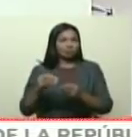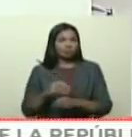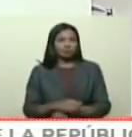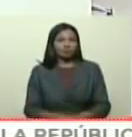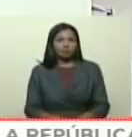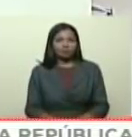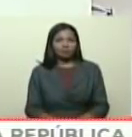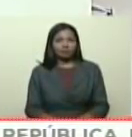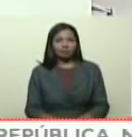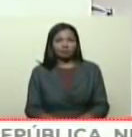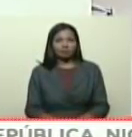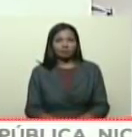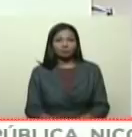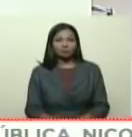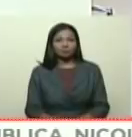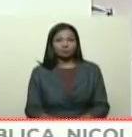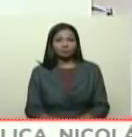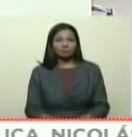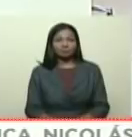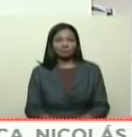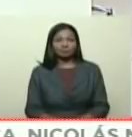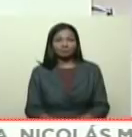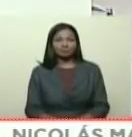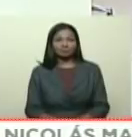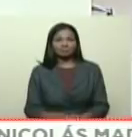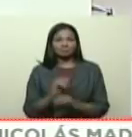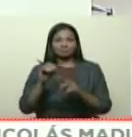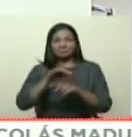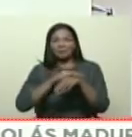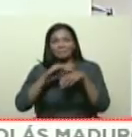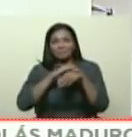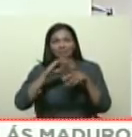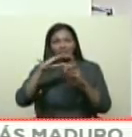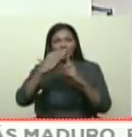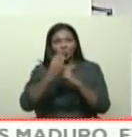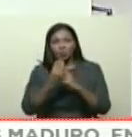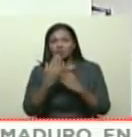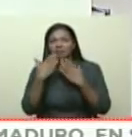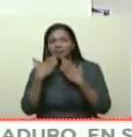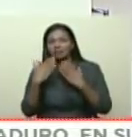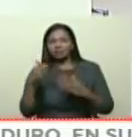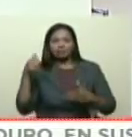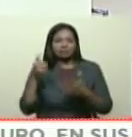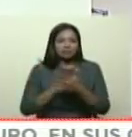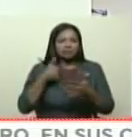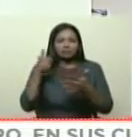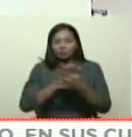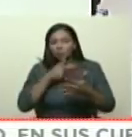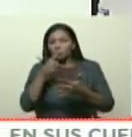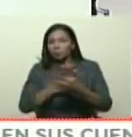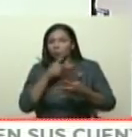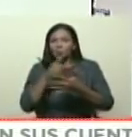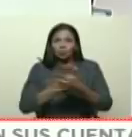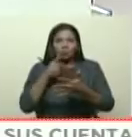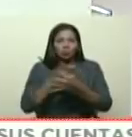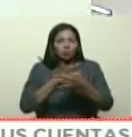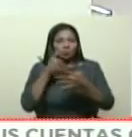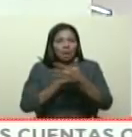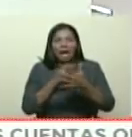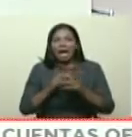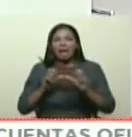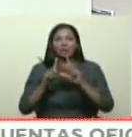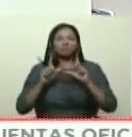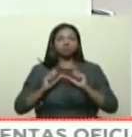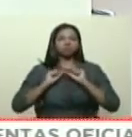fuego. Estamos en Venecia. Gracias al ministro Ernesto Villegas que insistió, articuló el equipo y logró esa